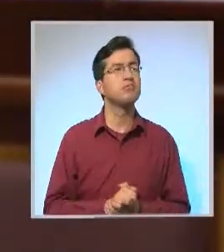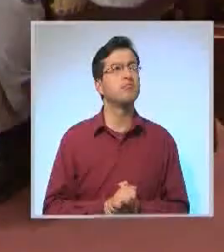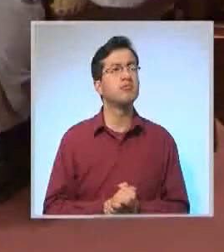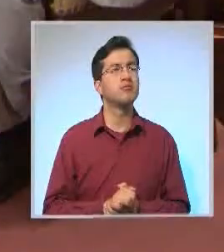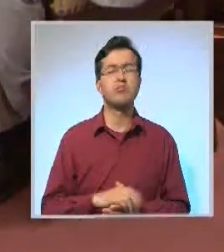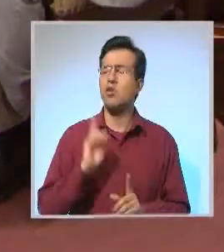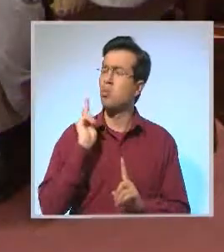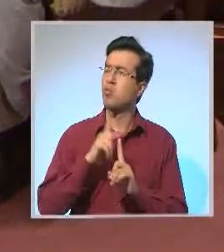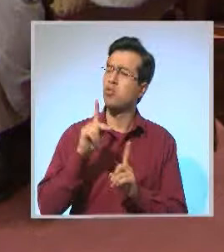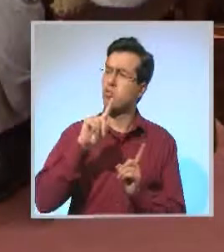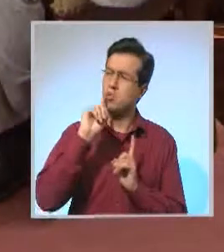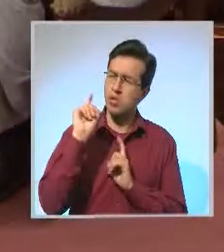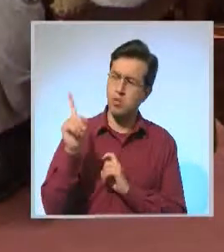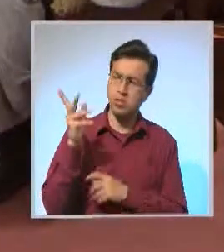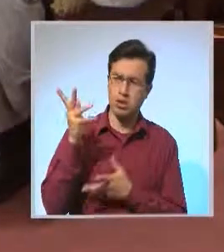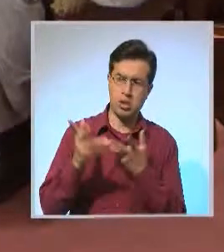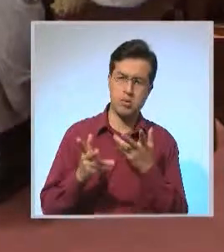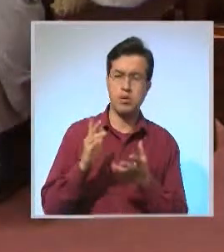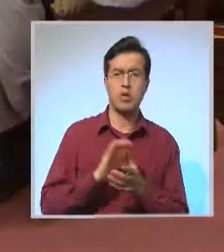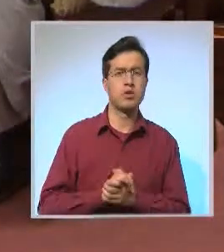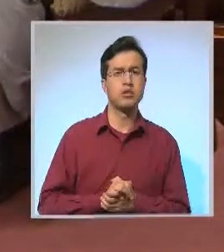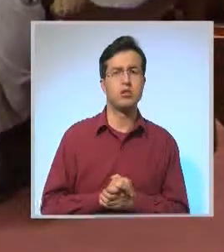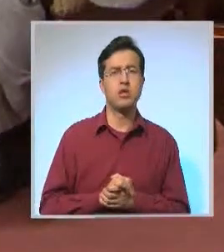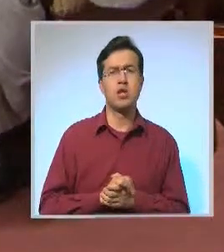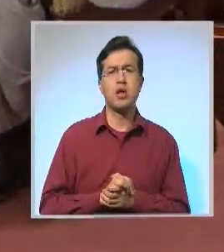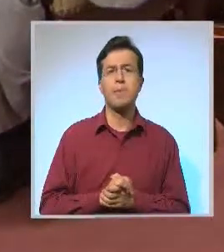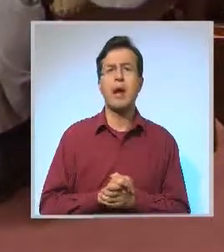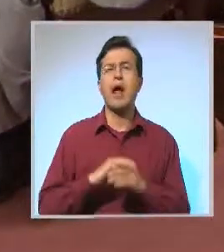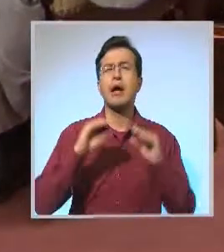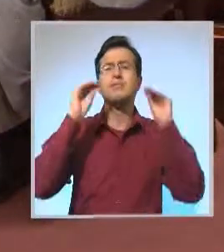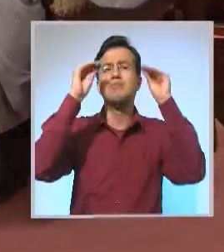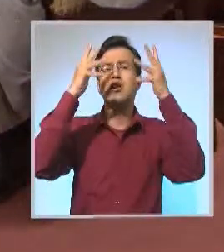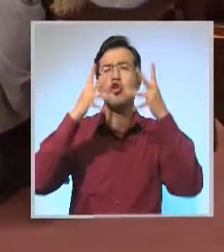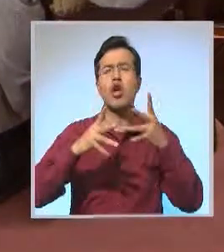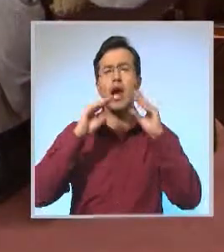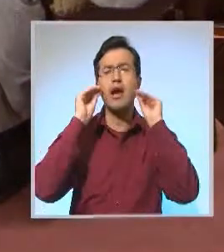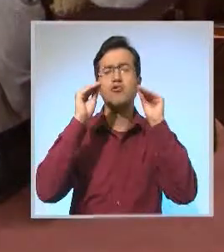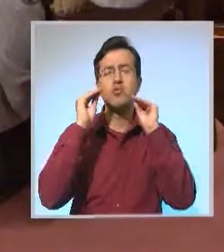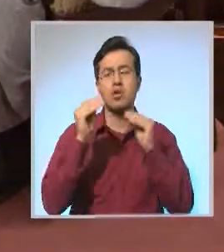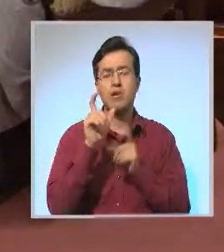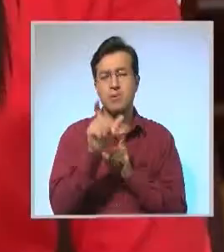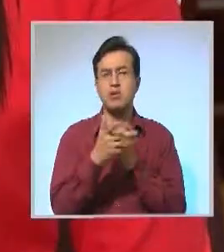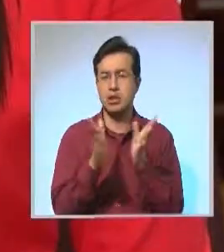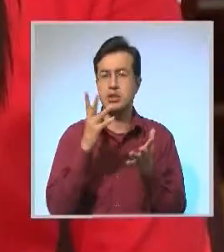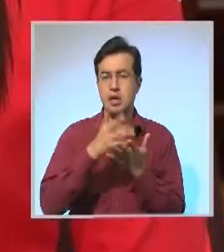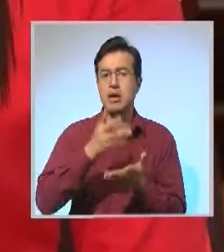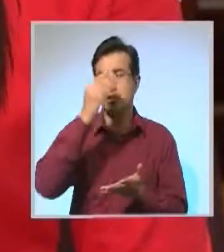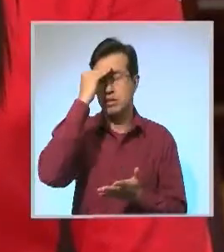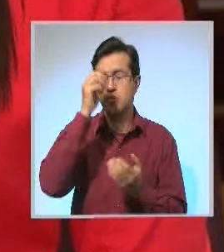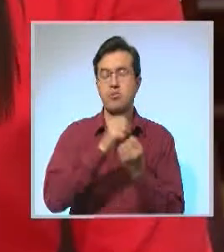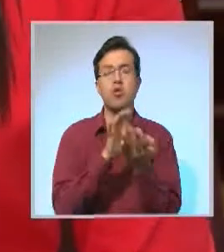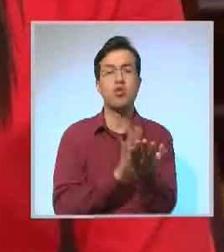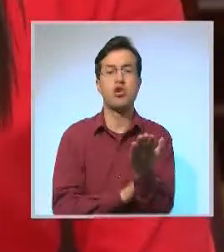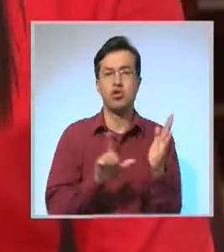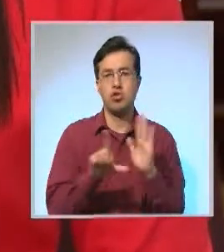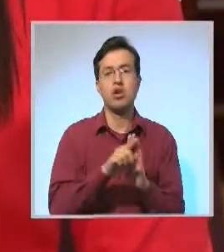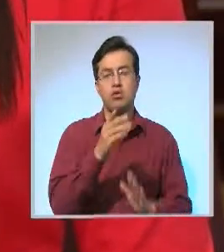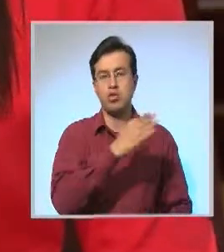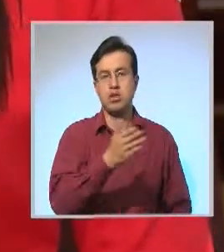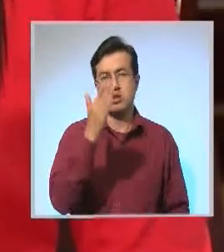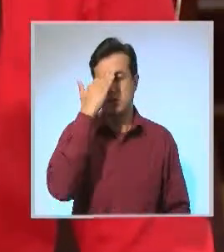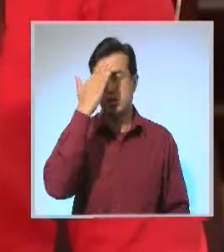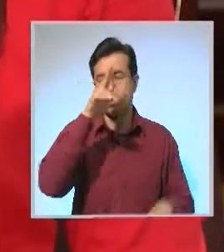concretamente asambleísta y de pronto de manera un poco didáctica ya que se ha podido conocer el contenido de este proyecto y que seguramente eso ya lo pudo